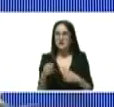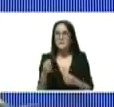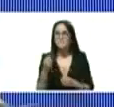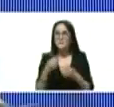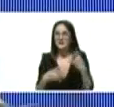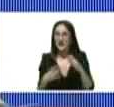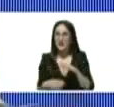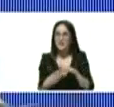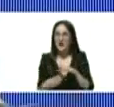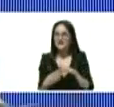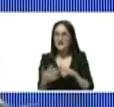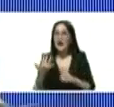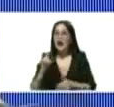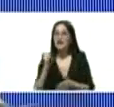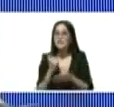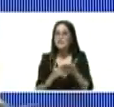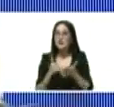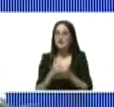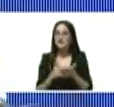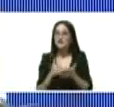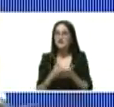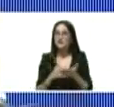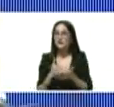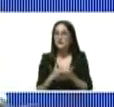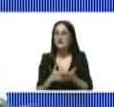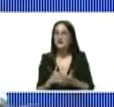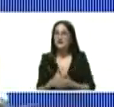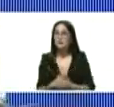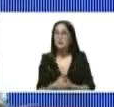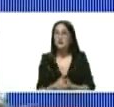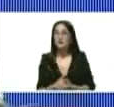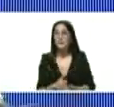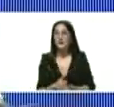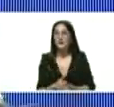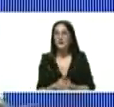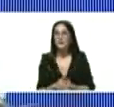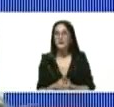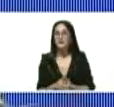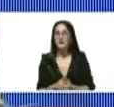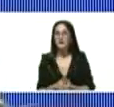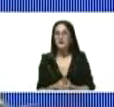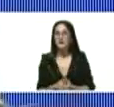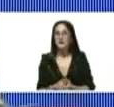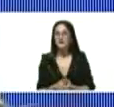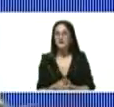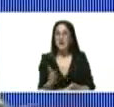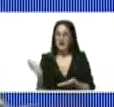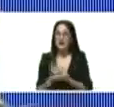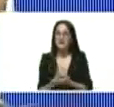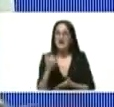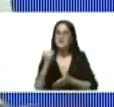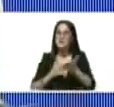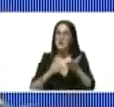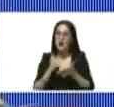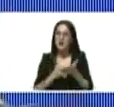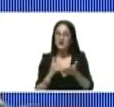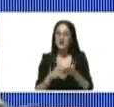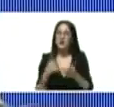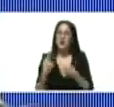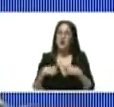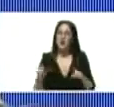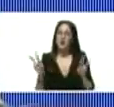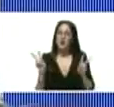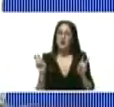primas tienen impuesto. Tienen impuesto de importación, tienen impuesto de IVA. La idea es eliminar esos impuestos y en otros